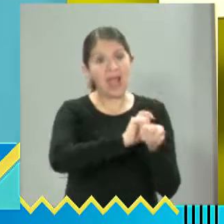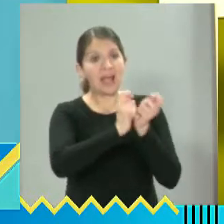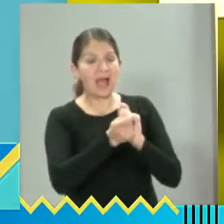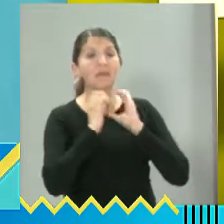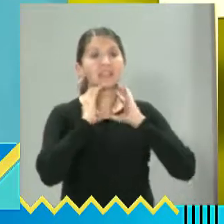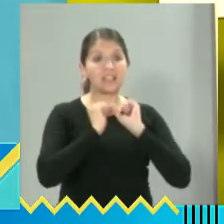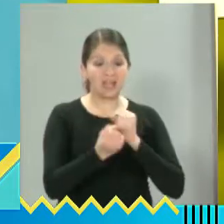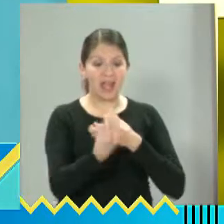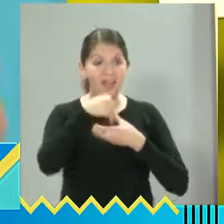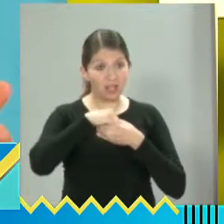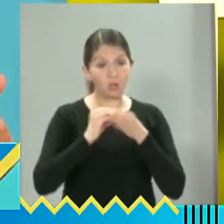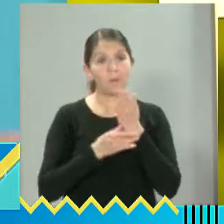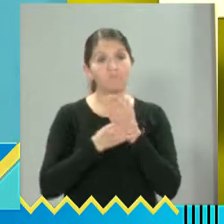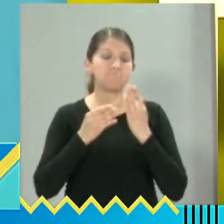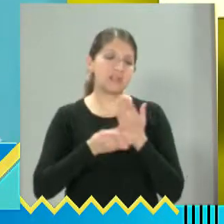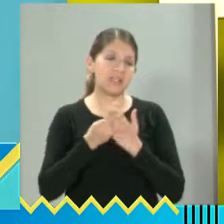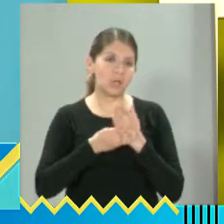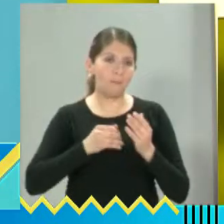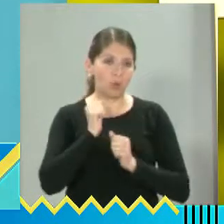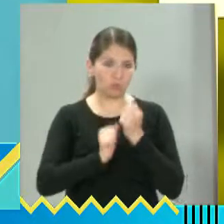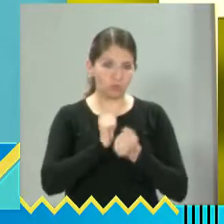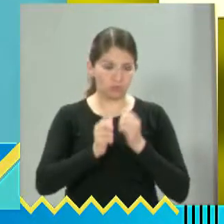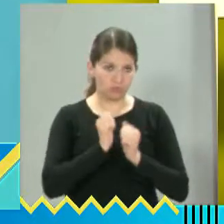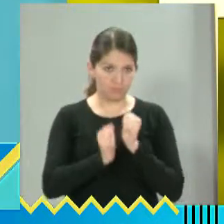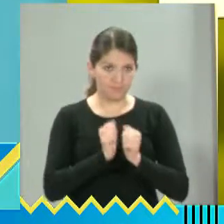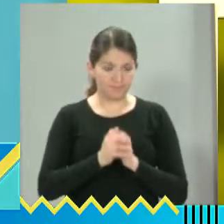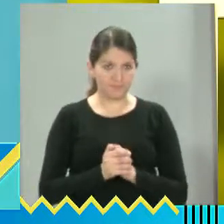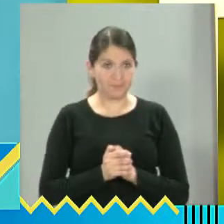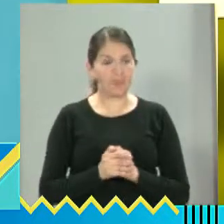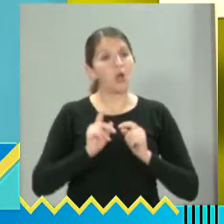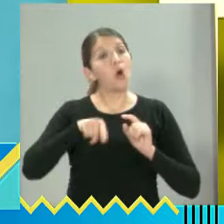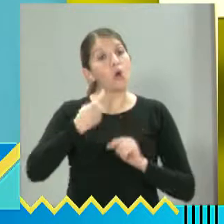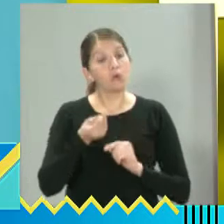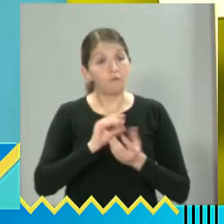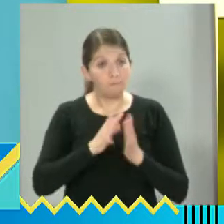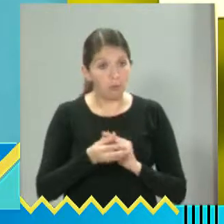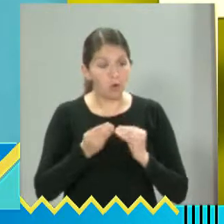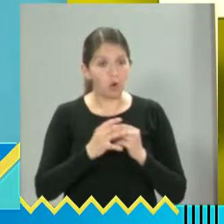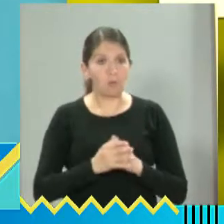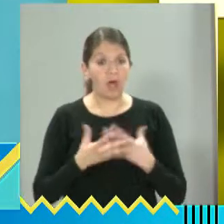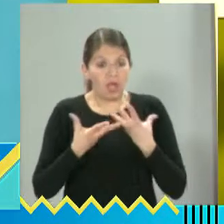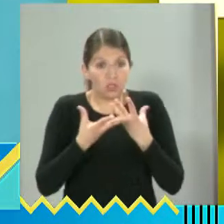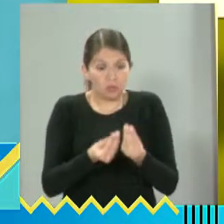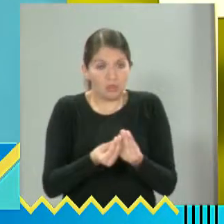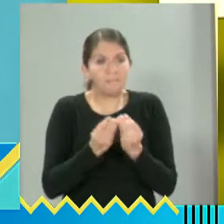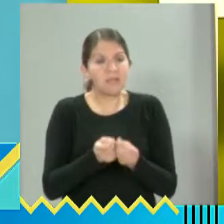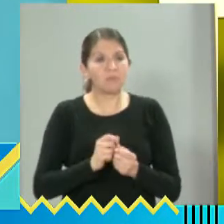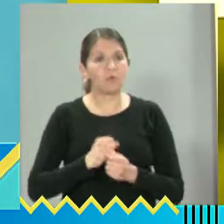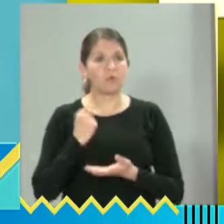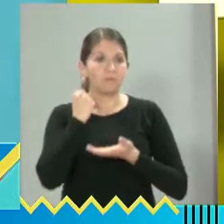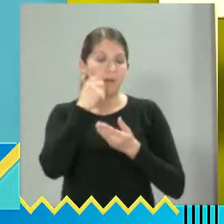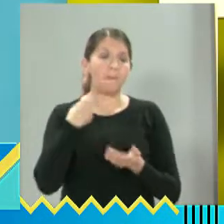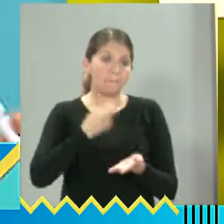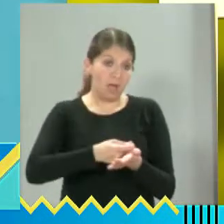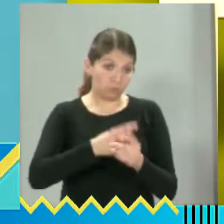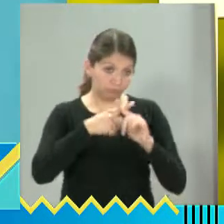del Ministerio de Producción. Algunas de las medidas. Otra de las medidas tiene que ver con un refuerzo económico a la asignación universal por hijo y